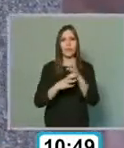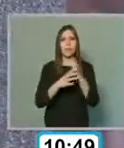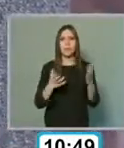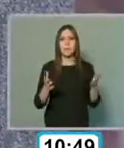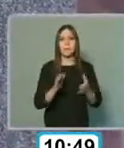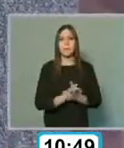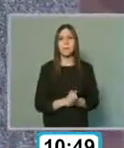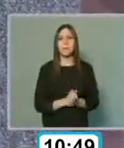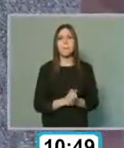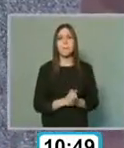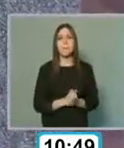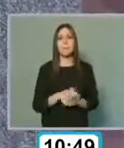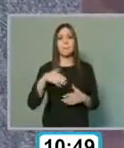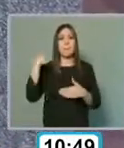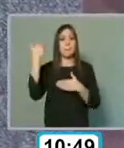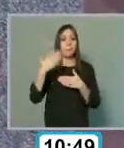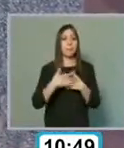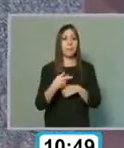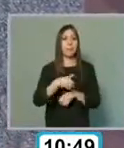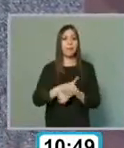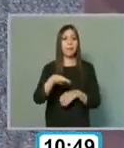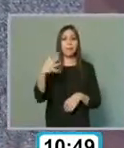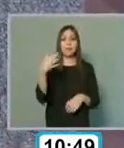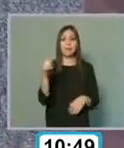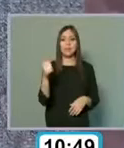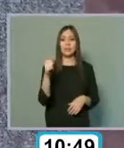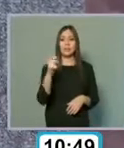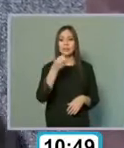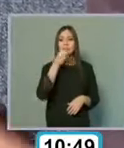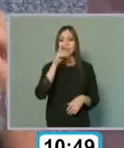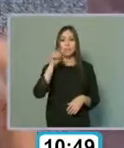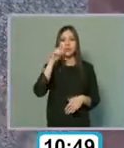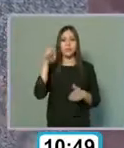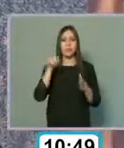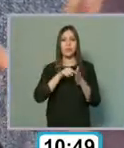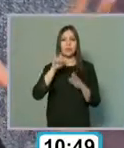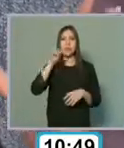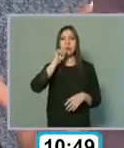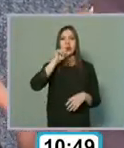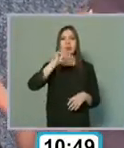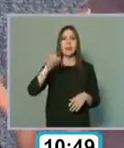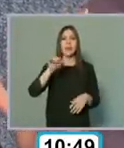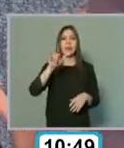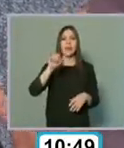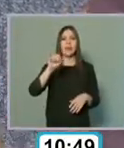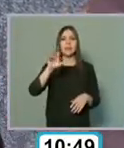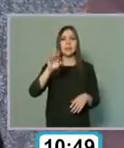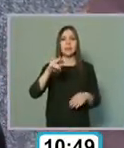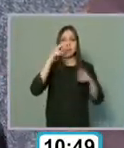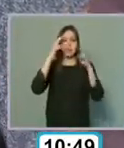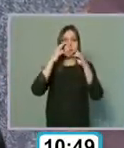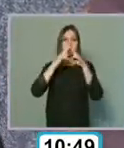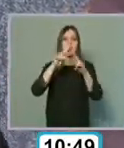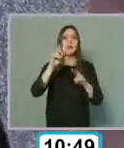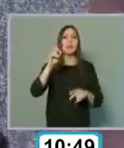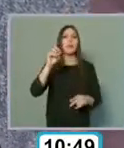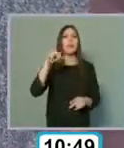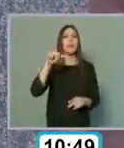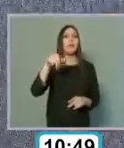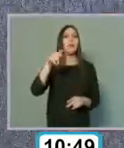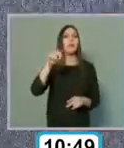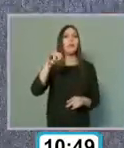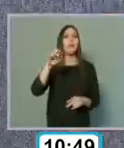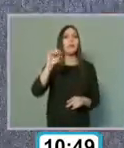Mira, creo que para el 14 de agosto voy a estar en un evento muy especial allá en mi tierra natal, en Jalisco, haciendo un homenaje a don Antonio Aguilar. Ahí